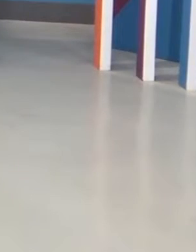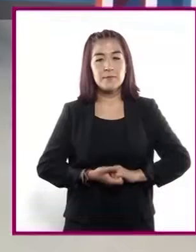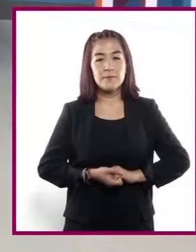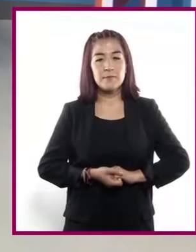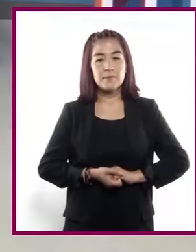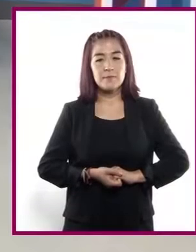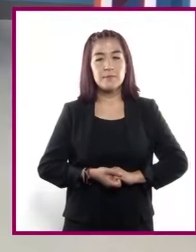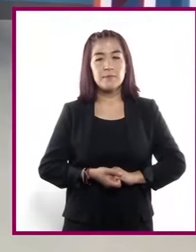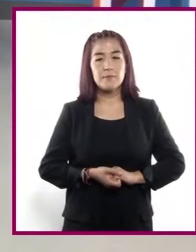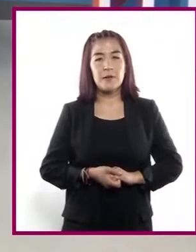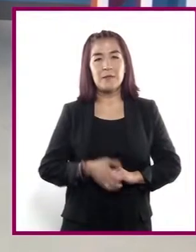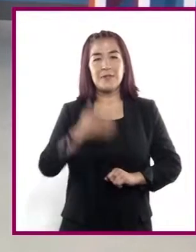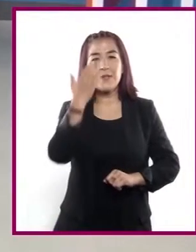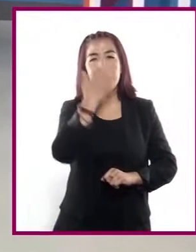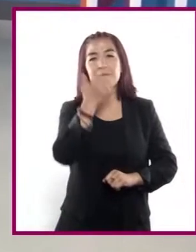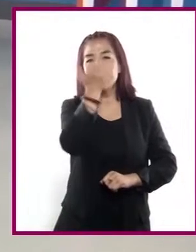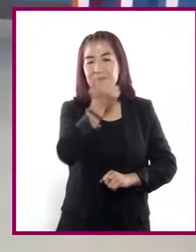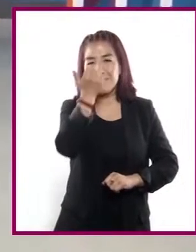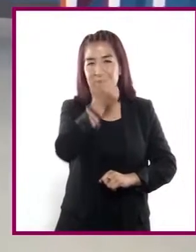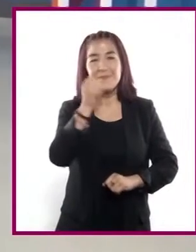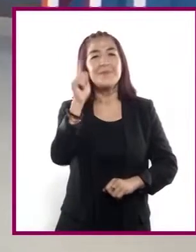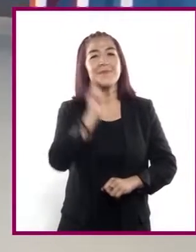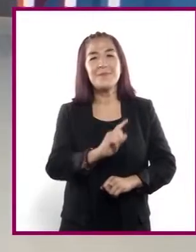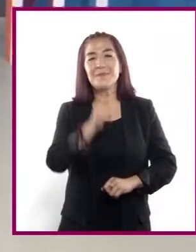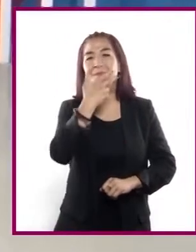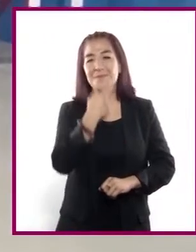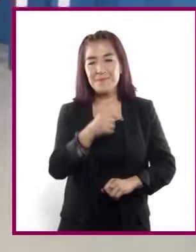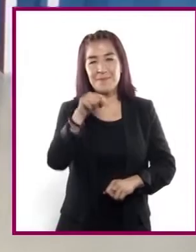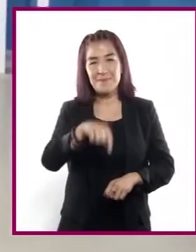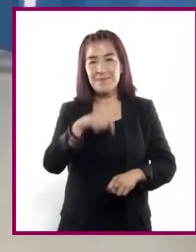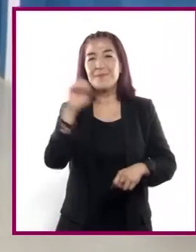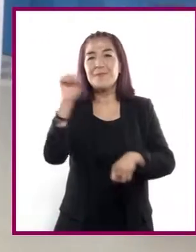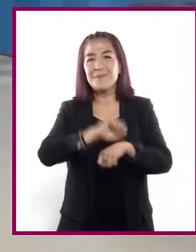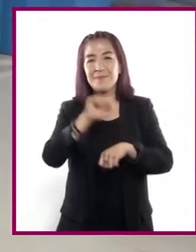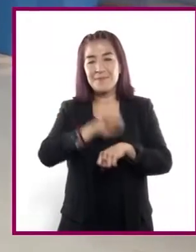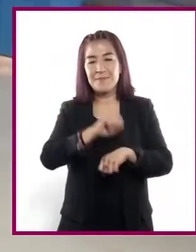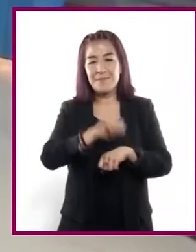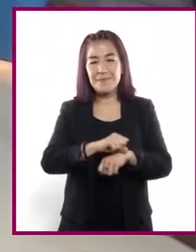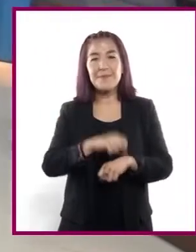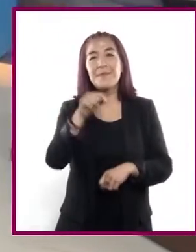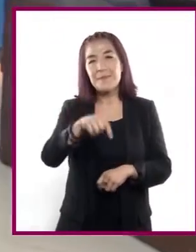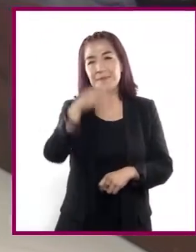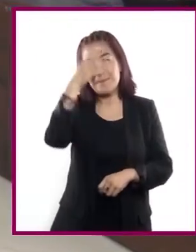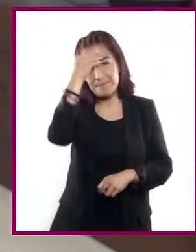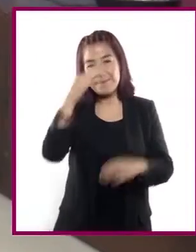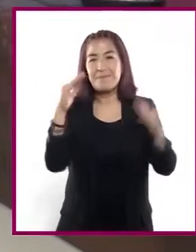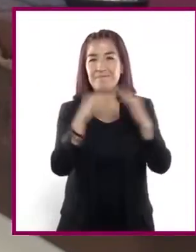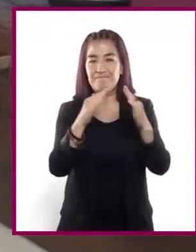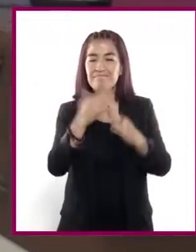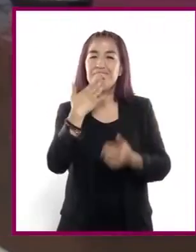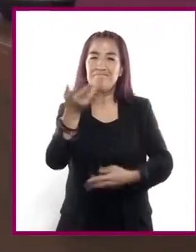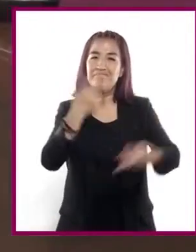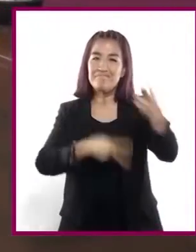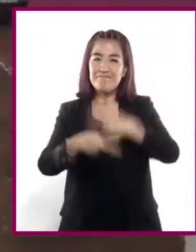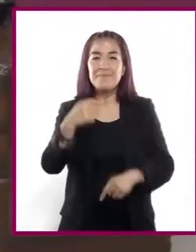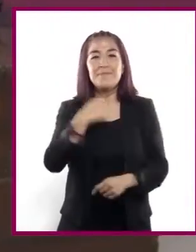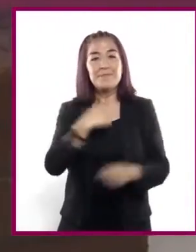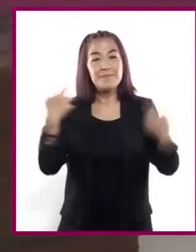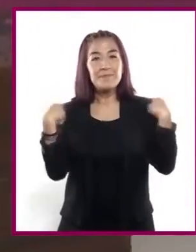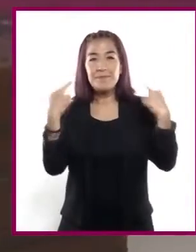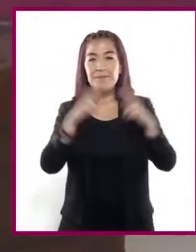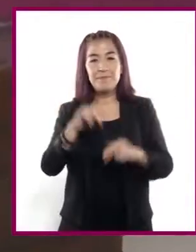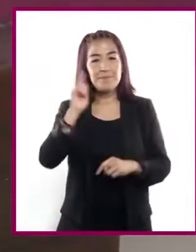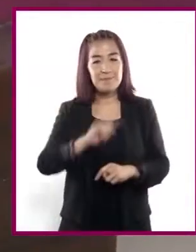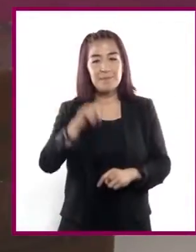Alumnas y alumnos de educación secundaria, bienvenidos nuevamente a este espacio de Aprende en Casa. Soy la profesora